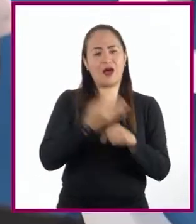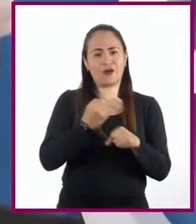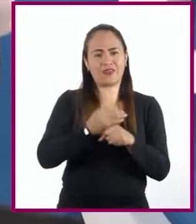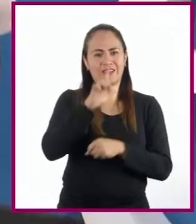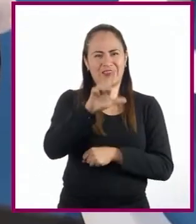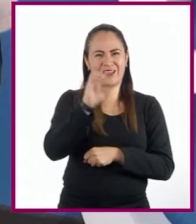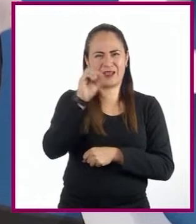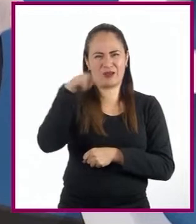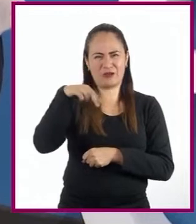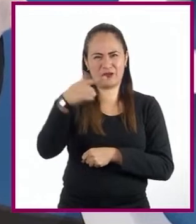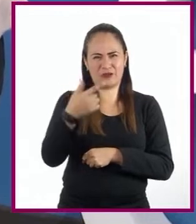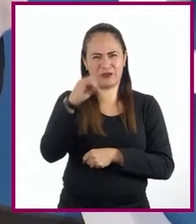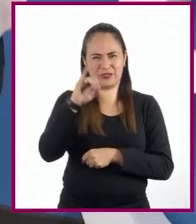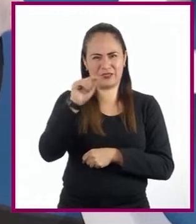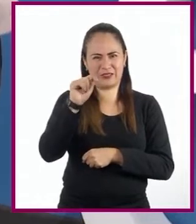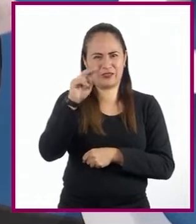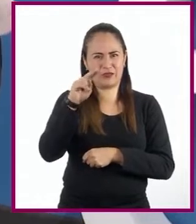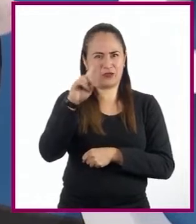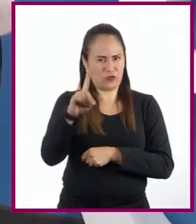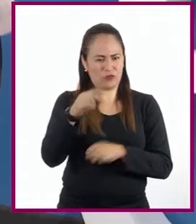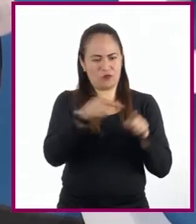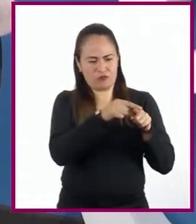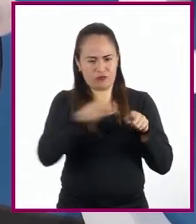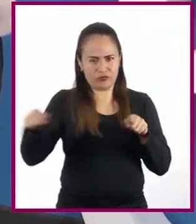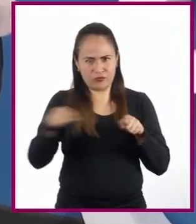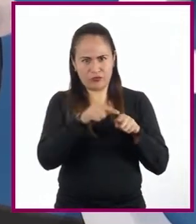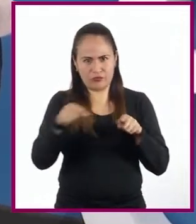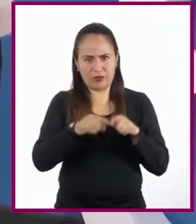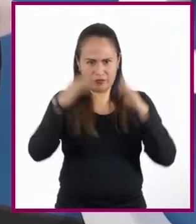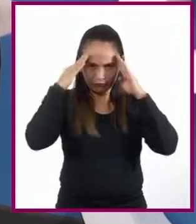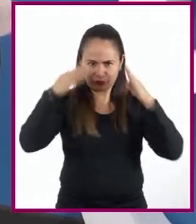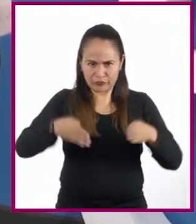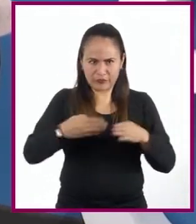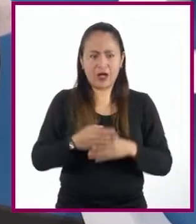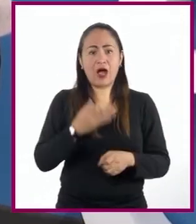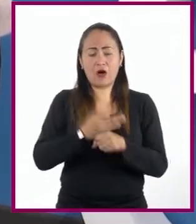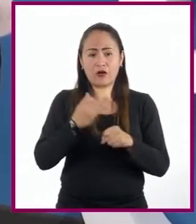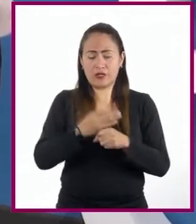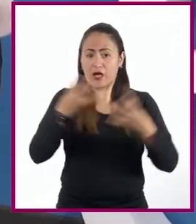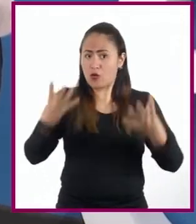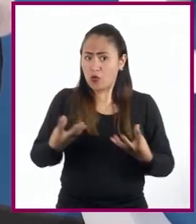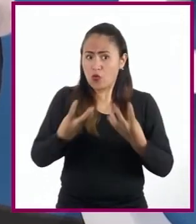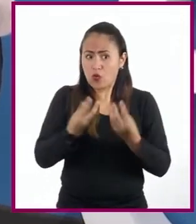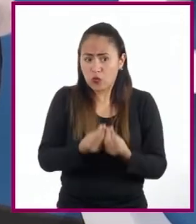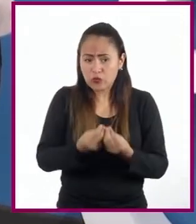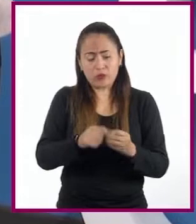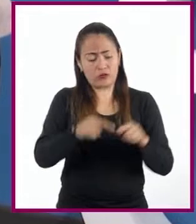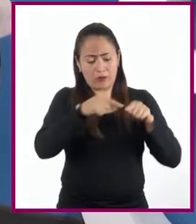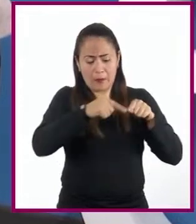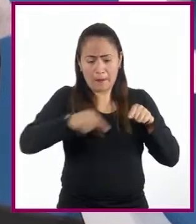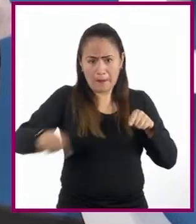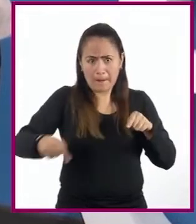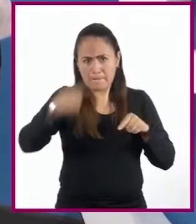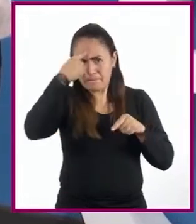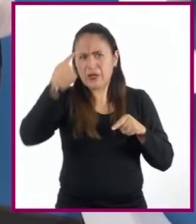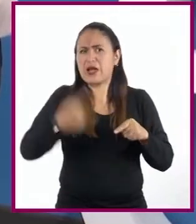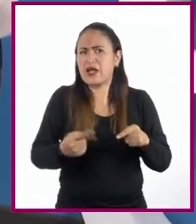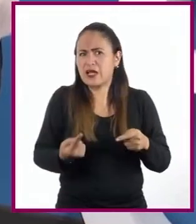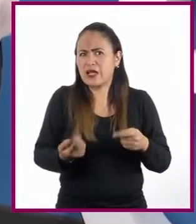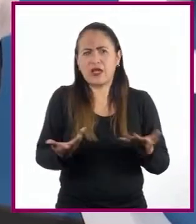definiendo. Juntas y juntos, estamos construyendo un significado sobre la importancia de medir y la manera de